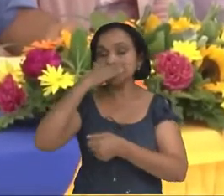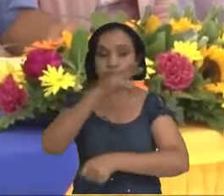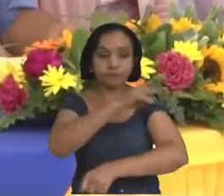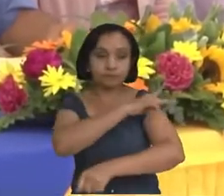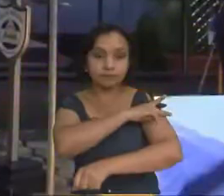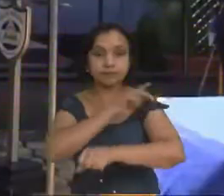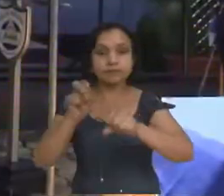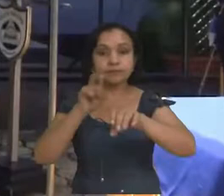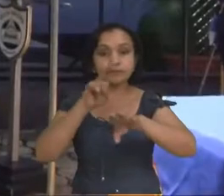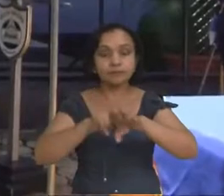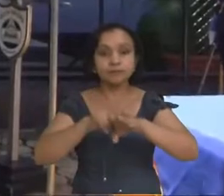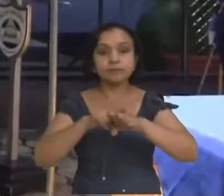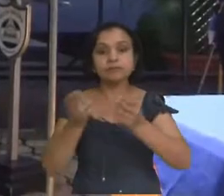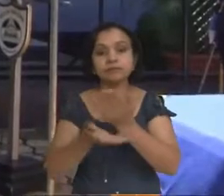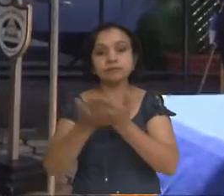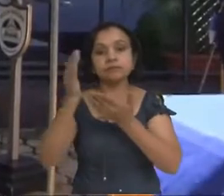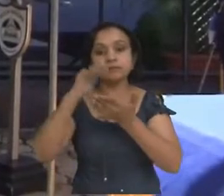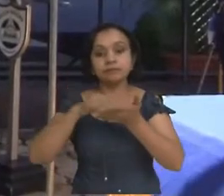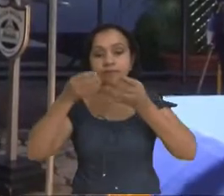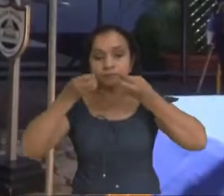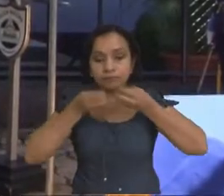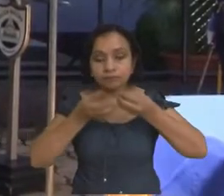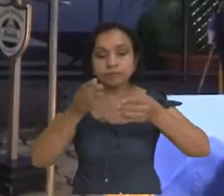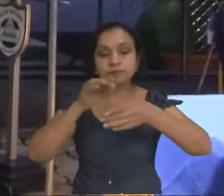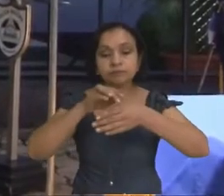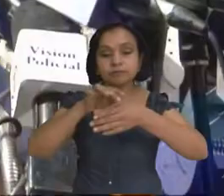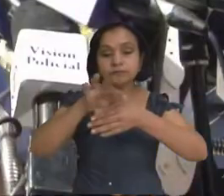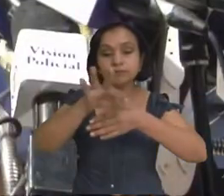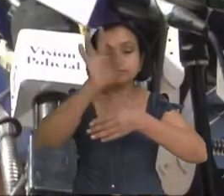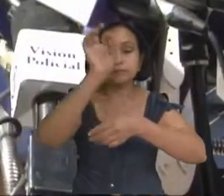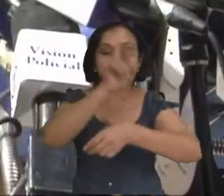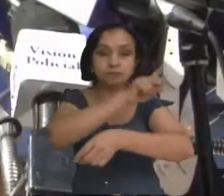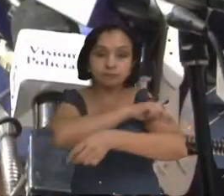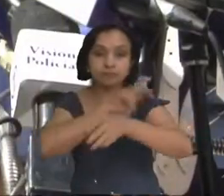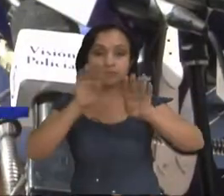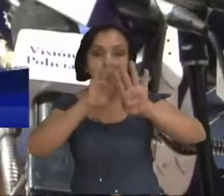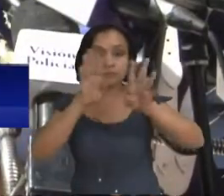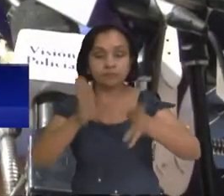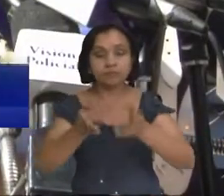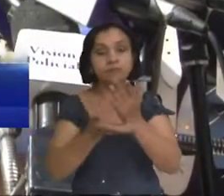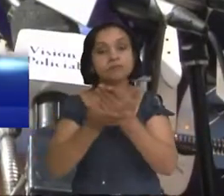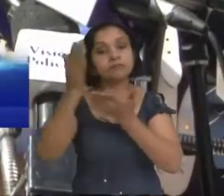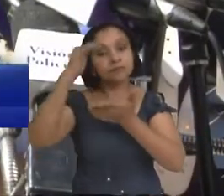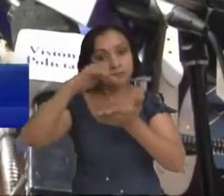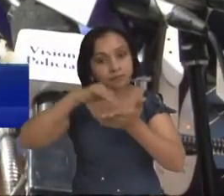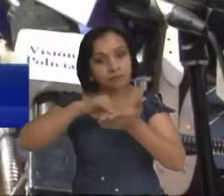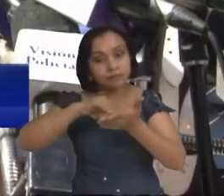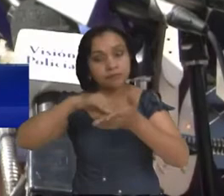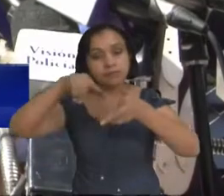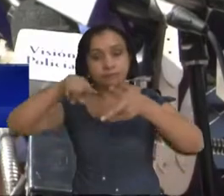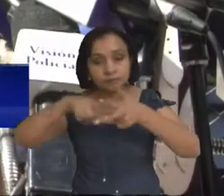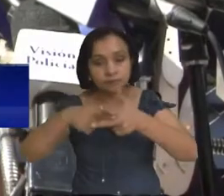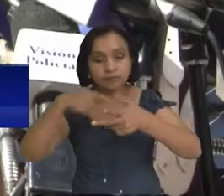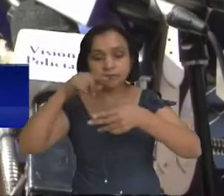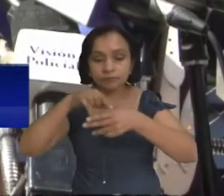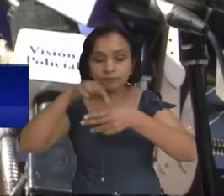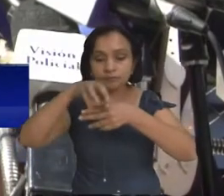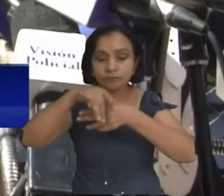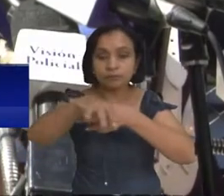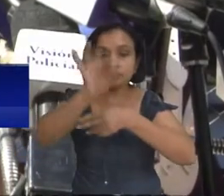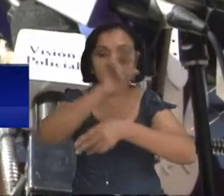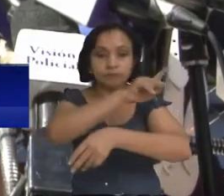Nacional realizó el relanzamiento de las comisarías de la mujer. Este relanzamiento constituye